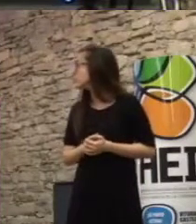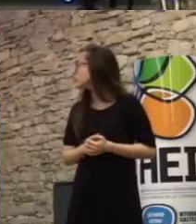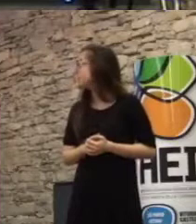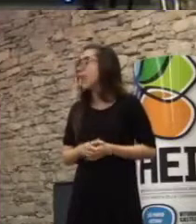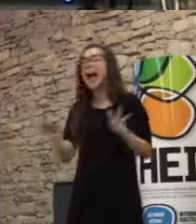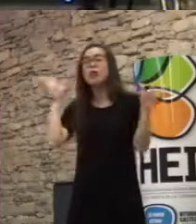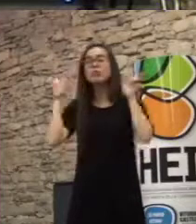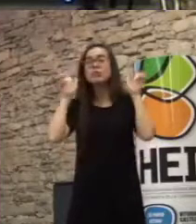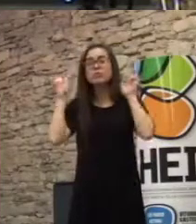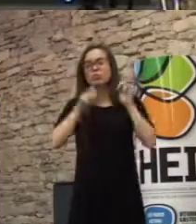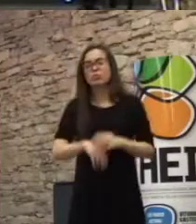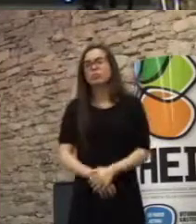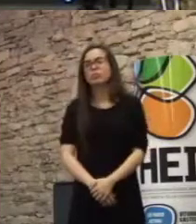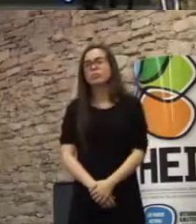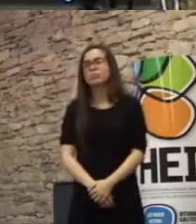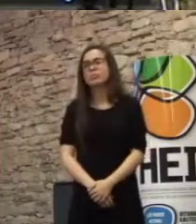auditivas